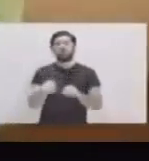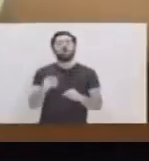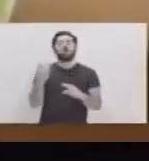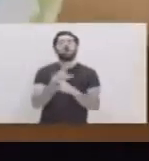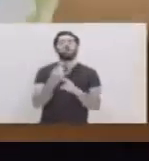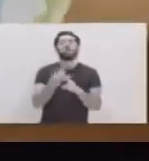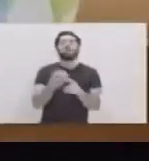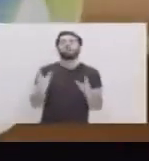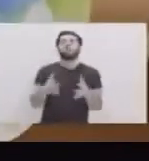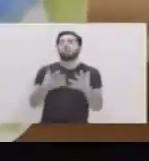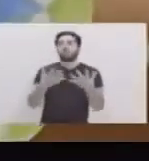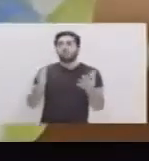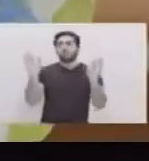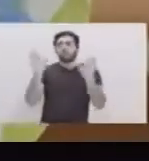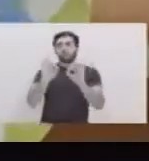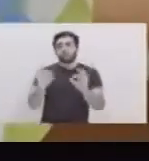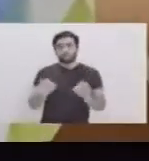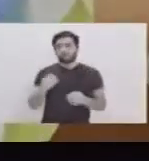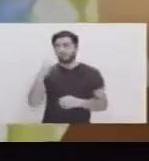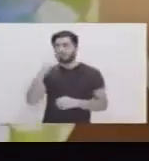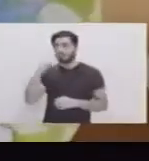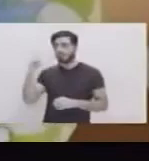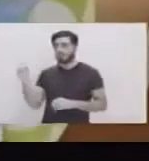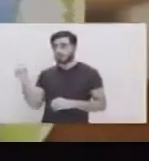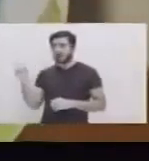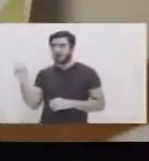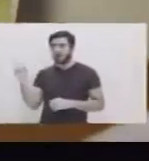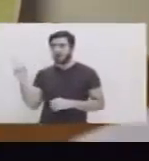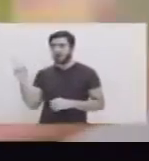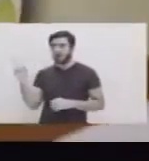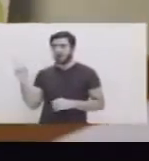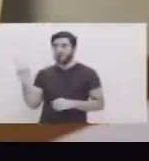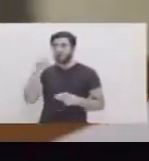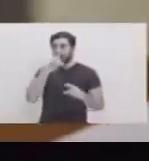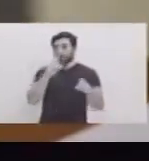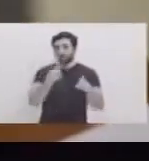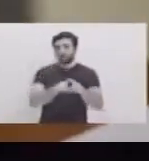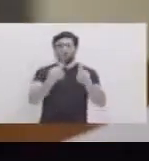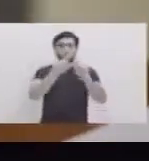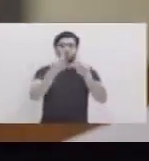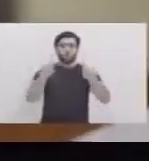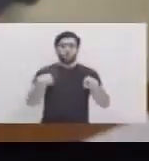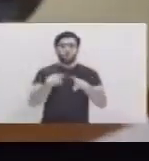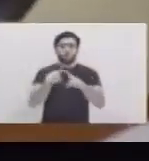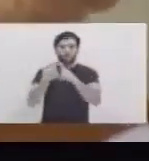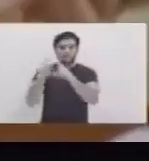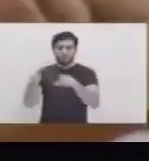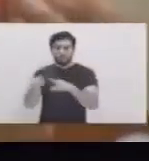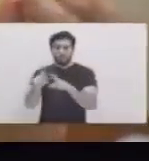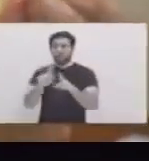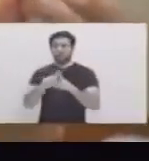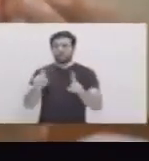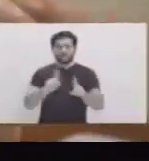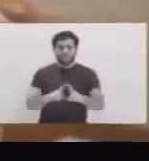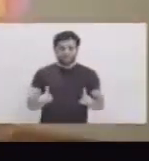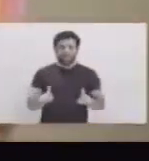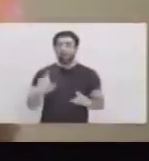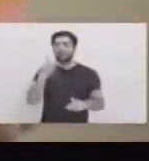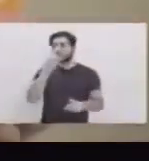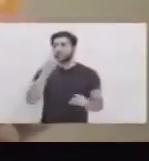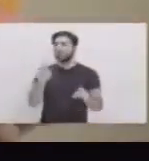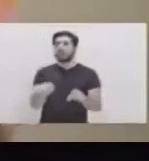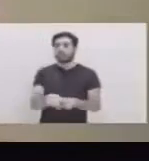también puedo utilizar de manera que pueda obtener también de una forma